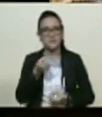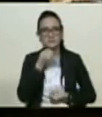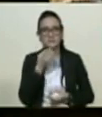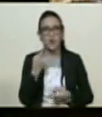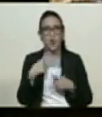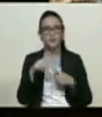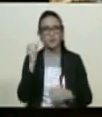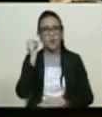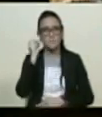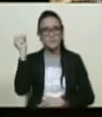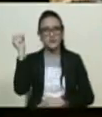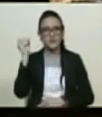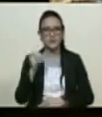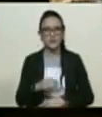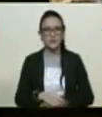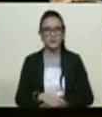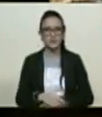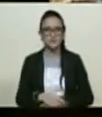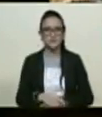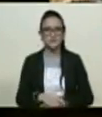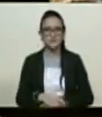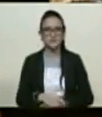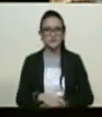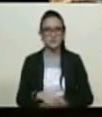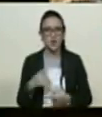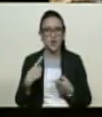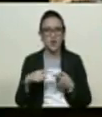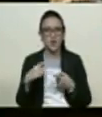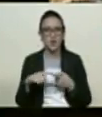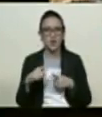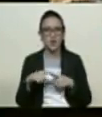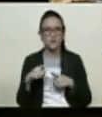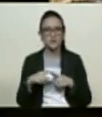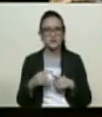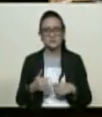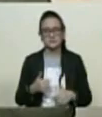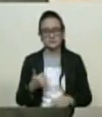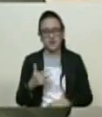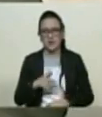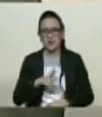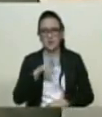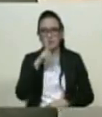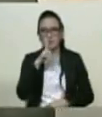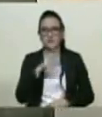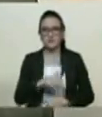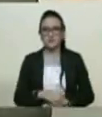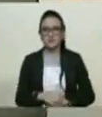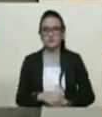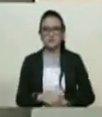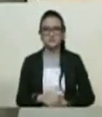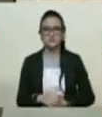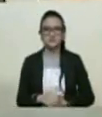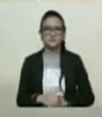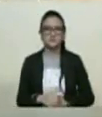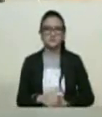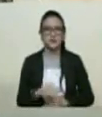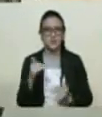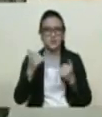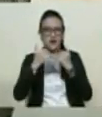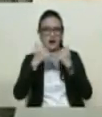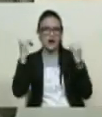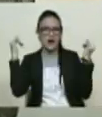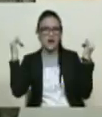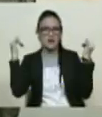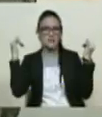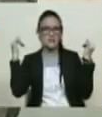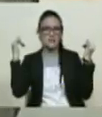donde hablaban de cosas absurdas. Voy a decir una de las más absurdas, que había un cable que rebotaba